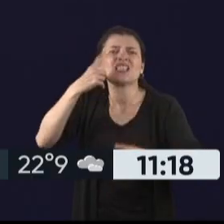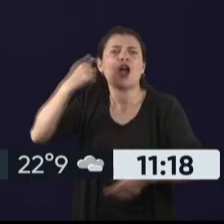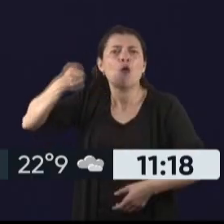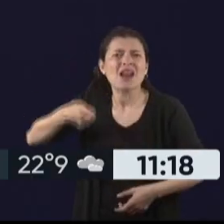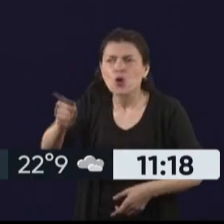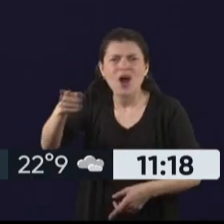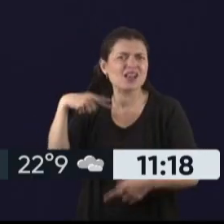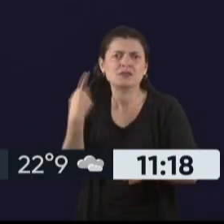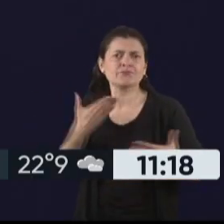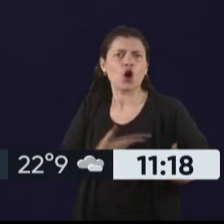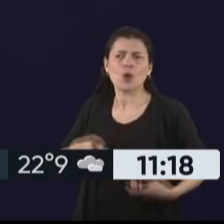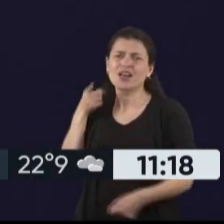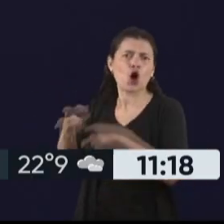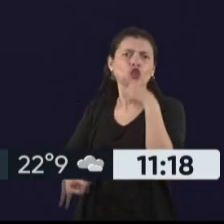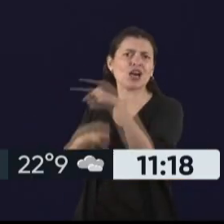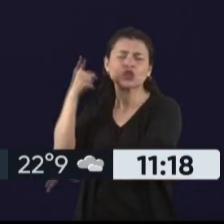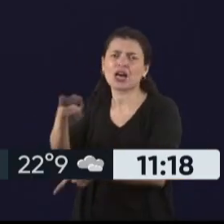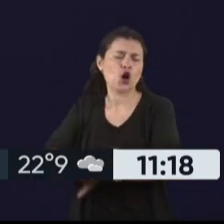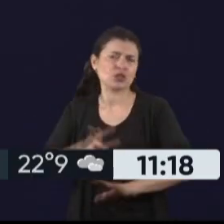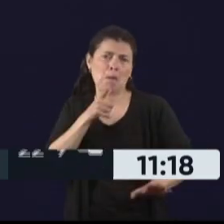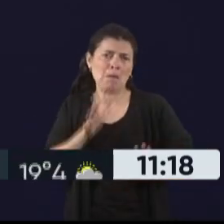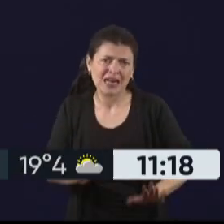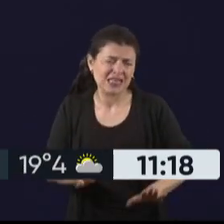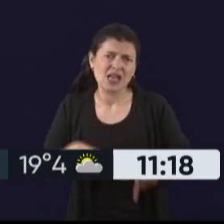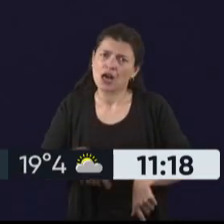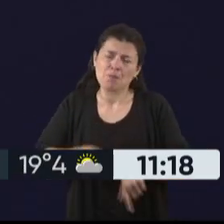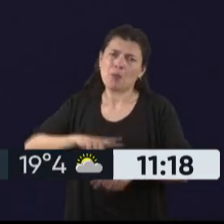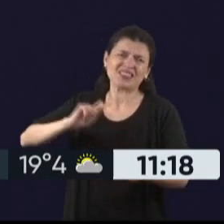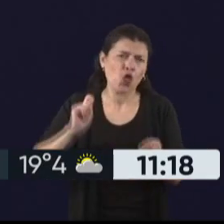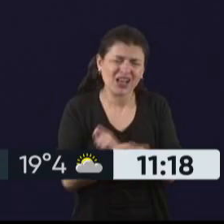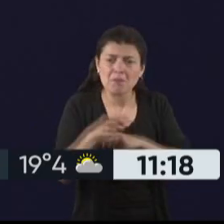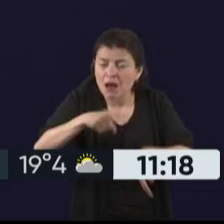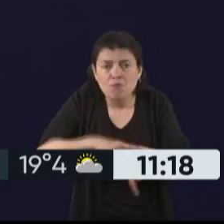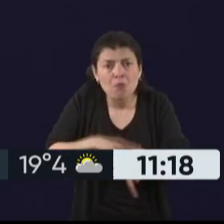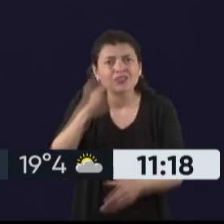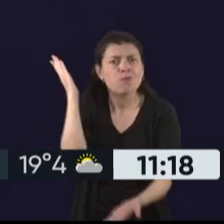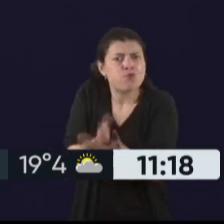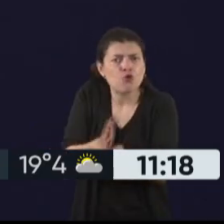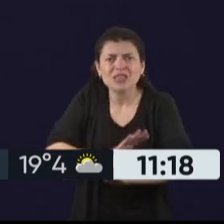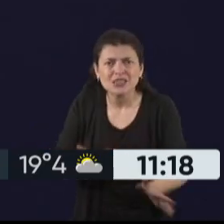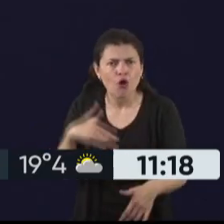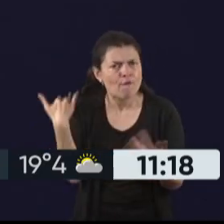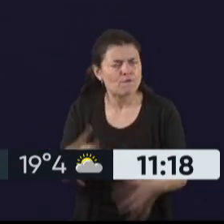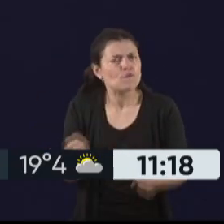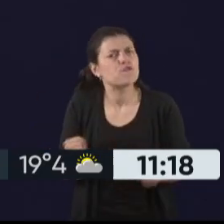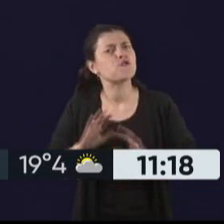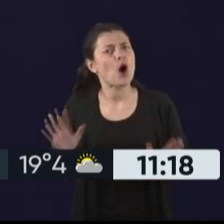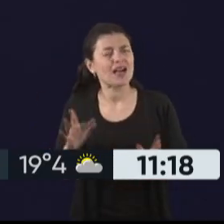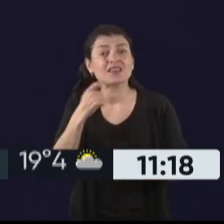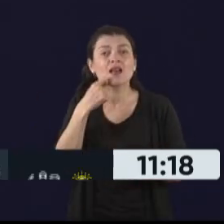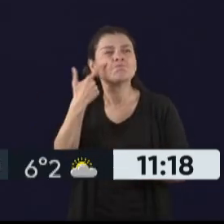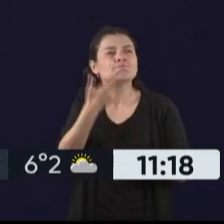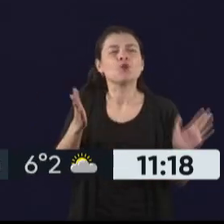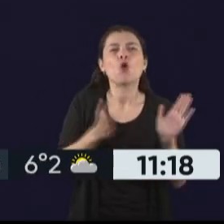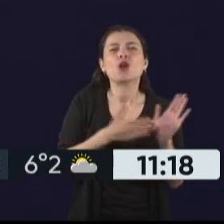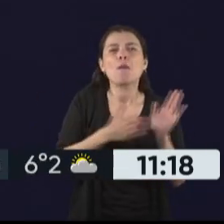leyes absolutamente garantistas. Endurecer las penas a los delincuentes es a la seguridad lo que